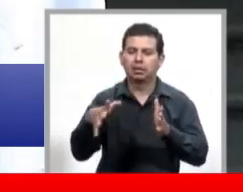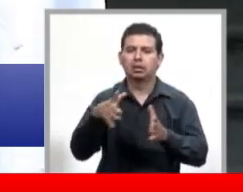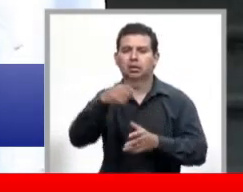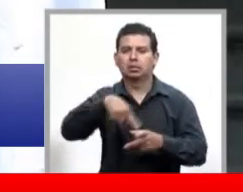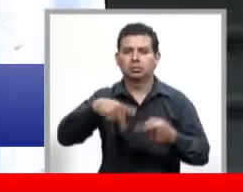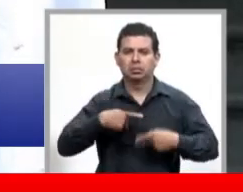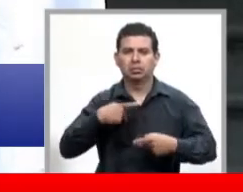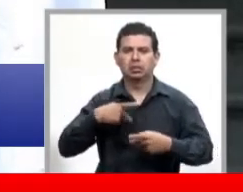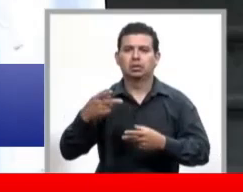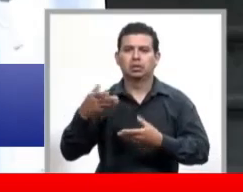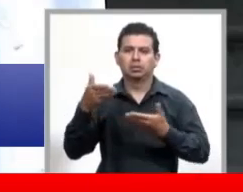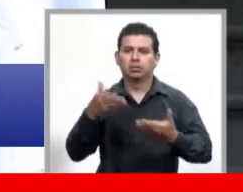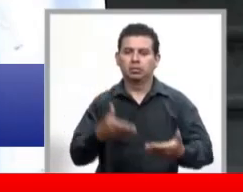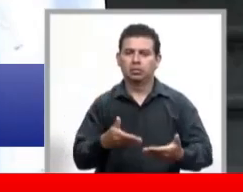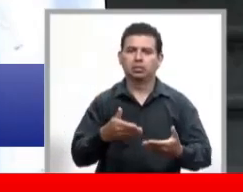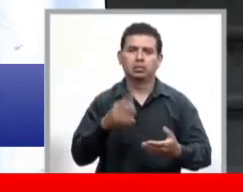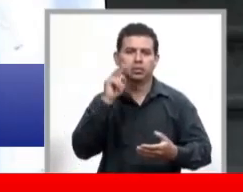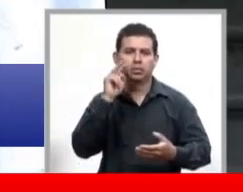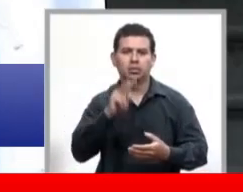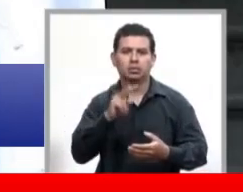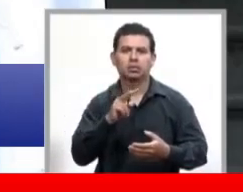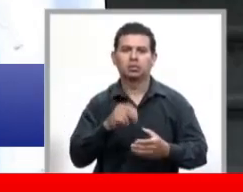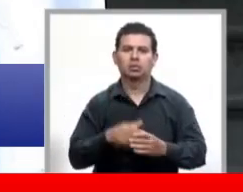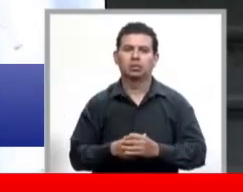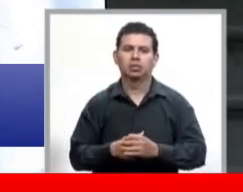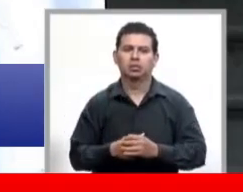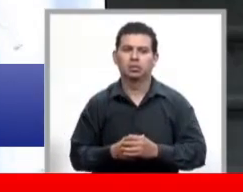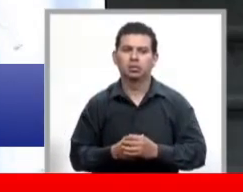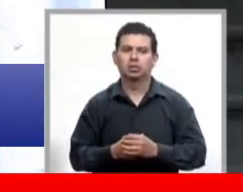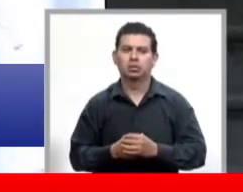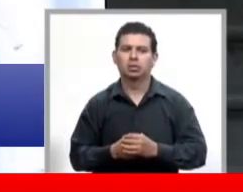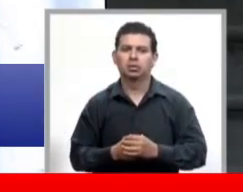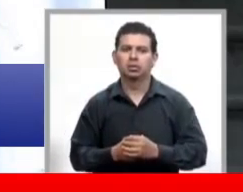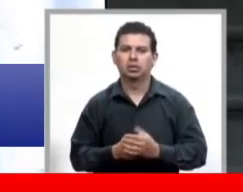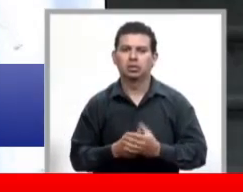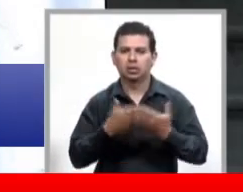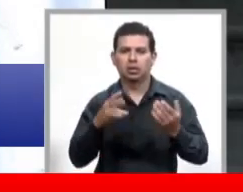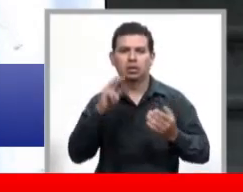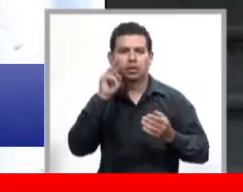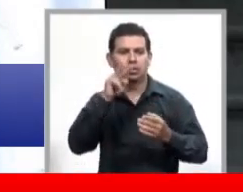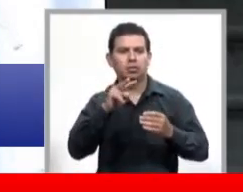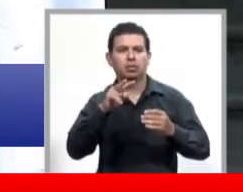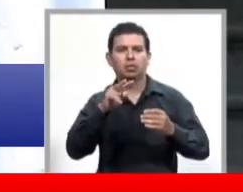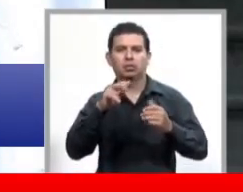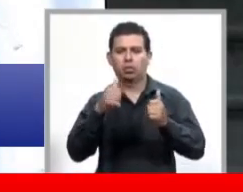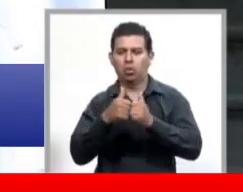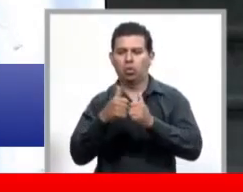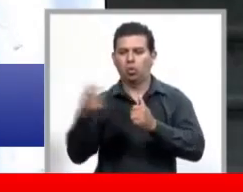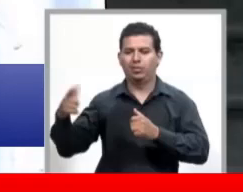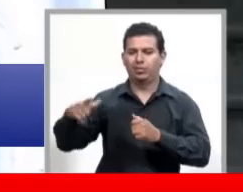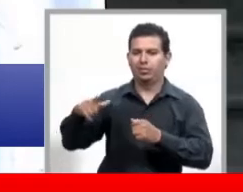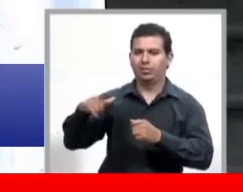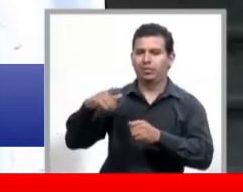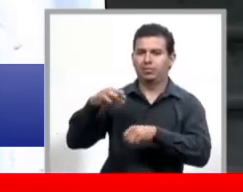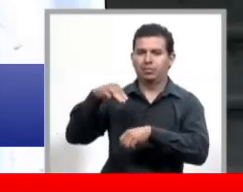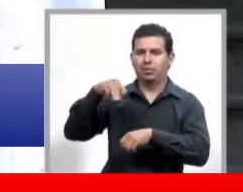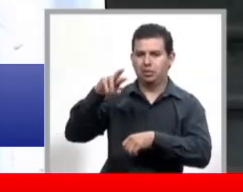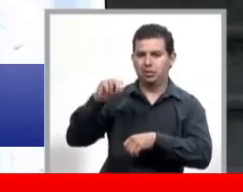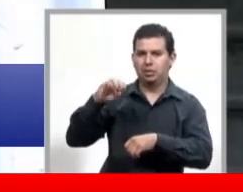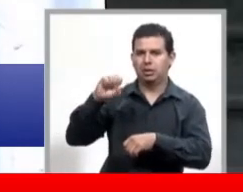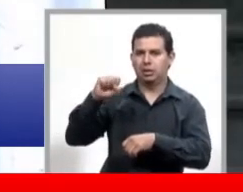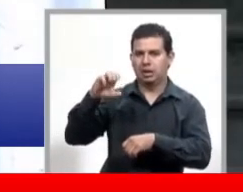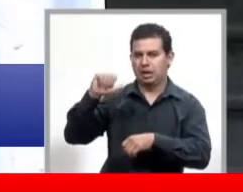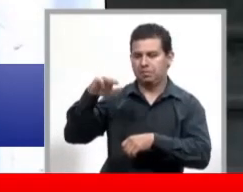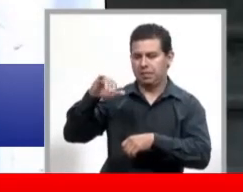acompañen a los 25 hospitales COVID, les voy a dar hoy mismo las instrucciones a el